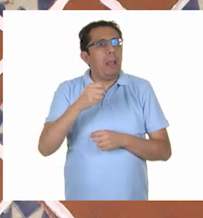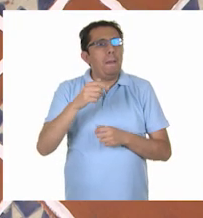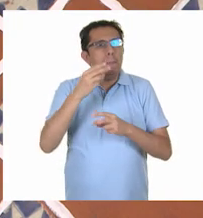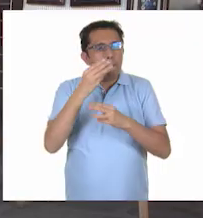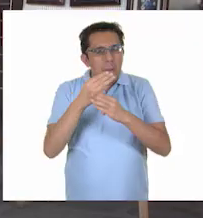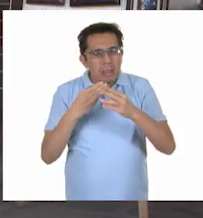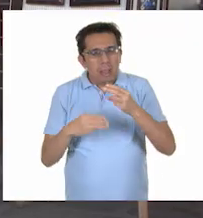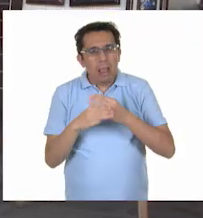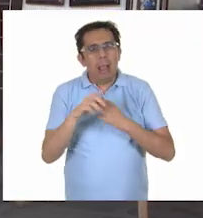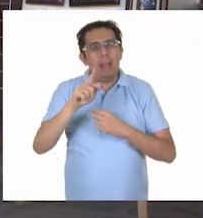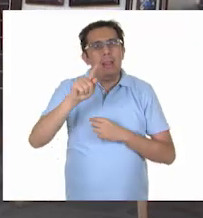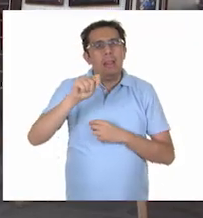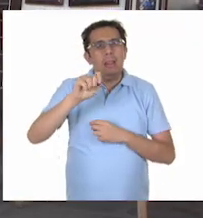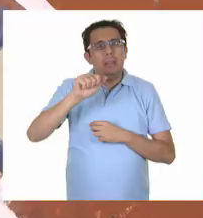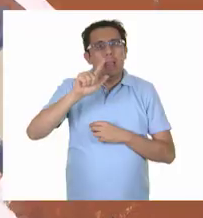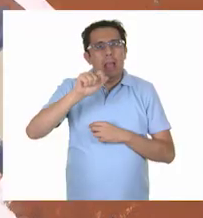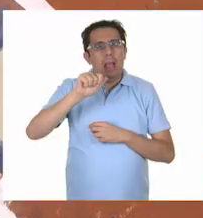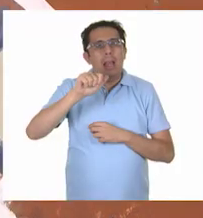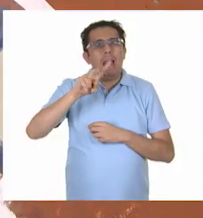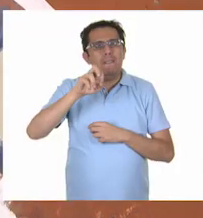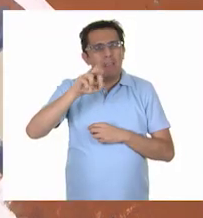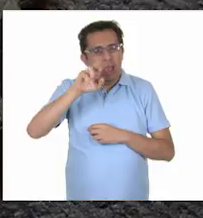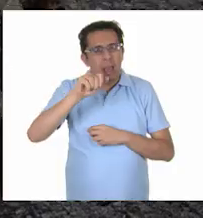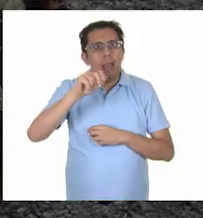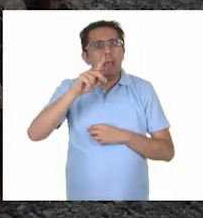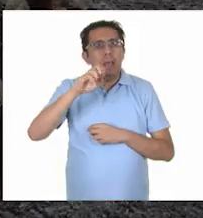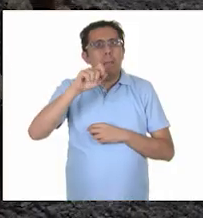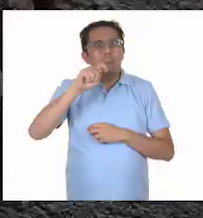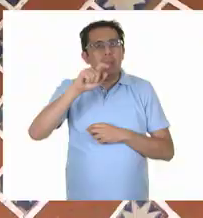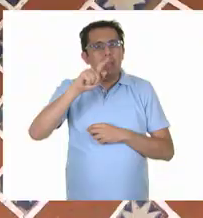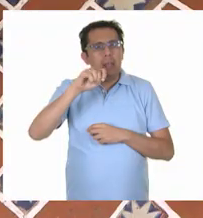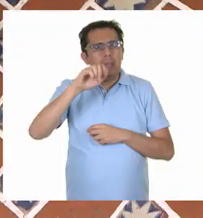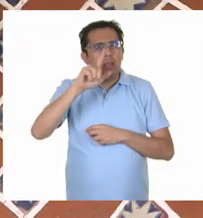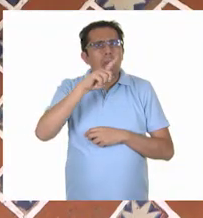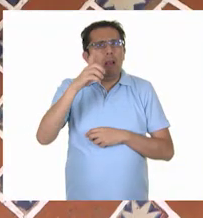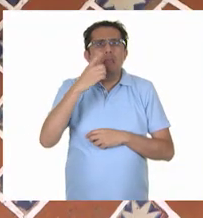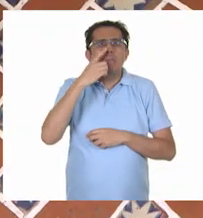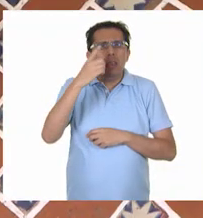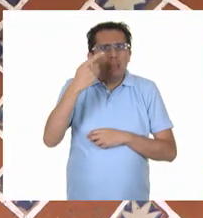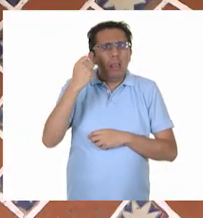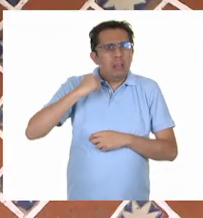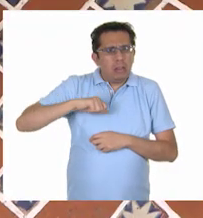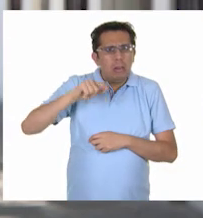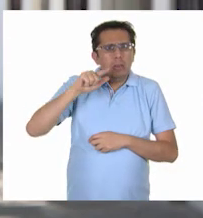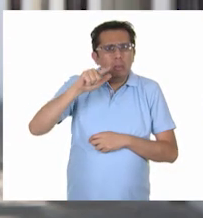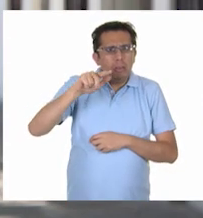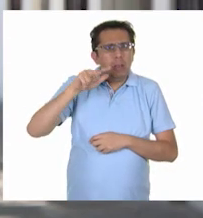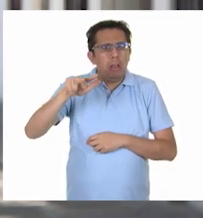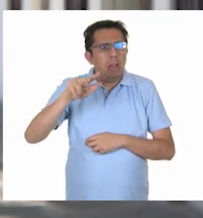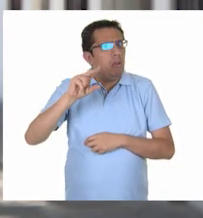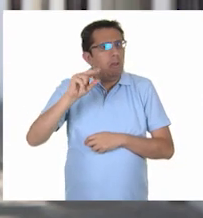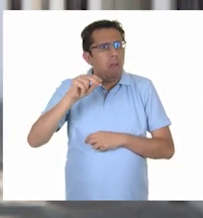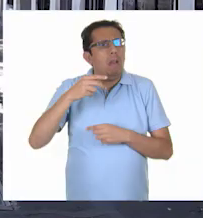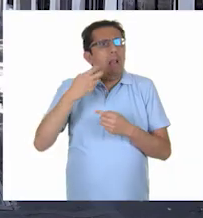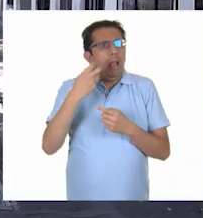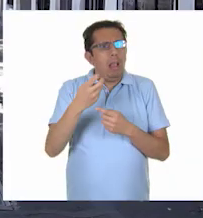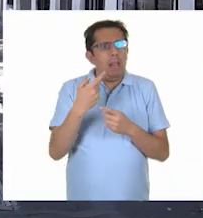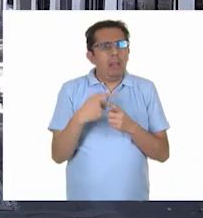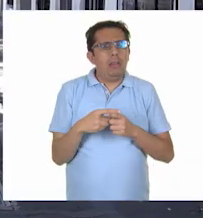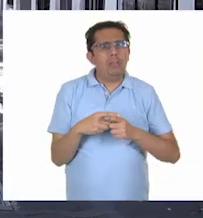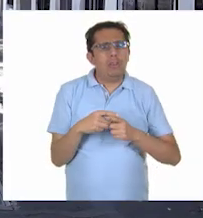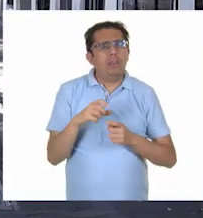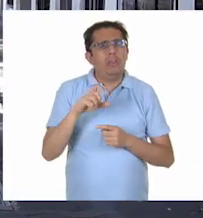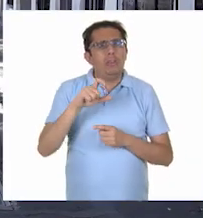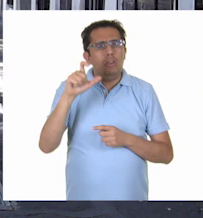la talavera, que mucha gente a veces dice, es del siglo XVIII, XVII, le dije, no, es de Xochitl. Pues es la verdad, era